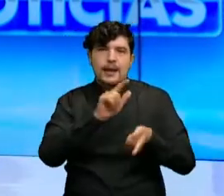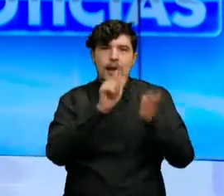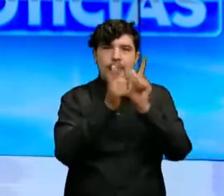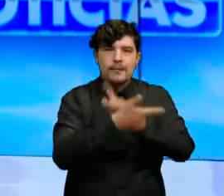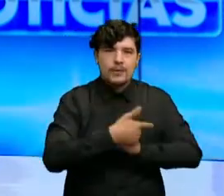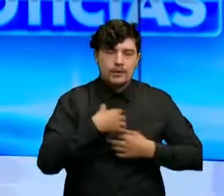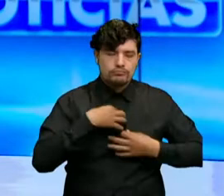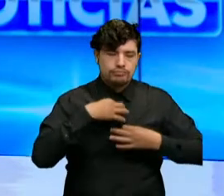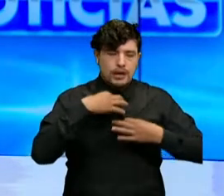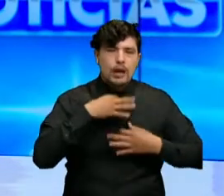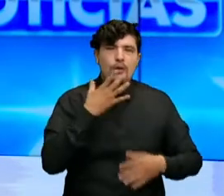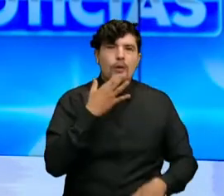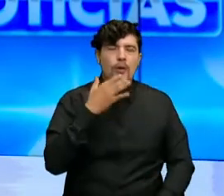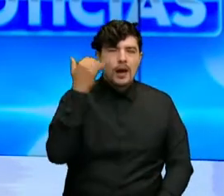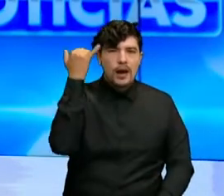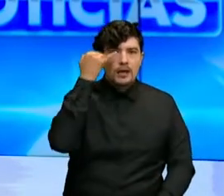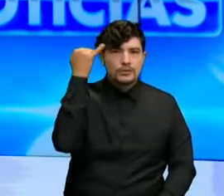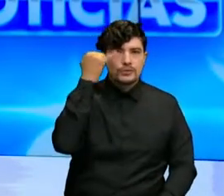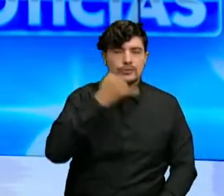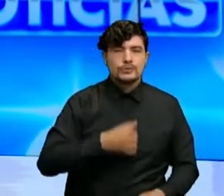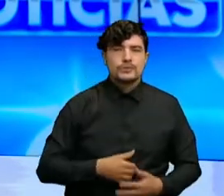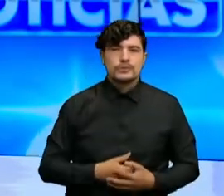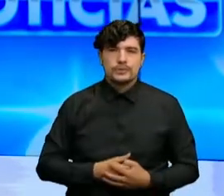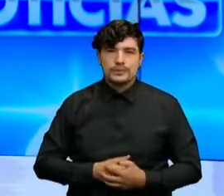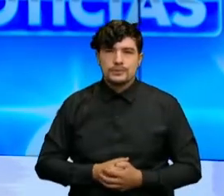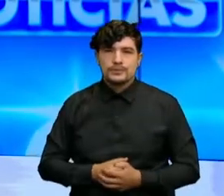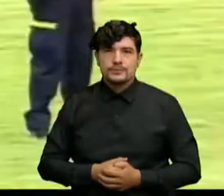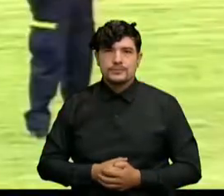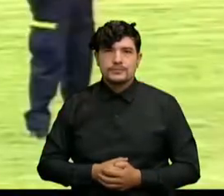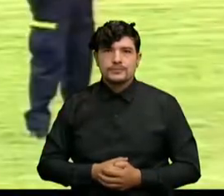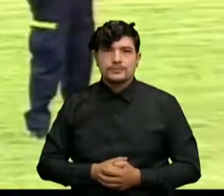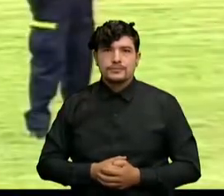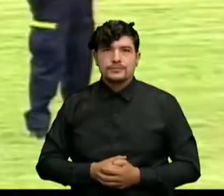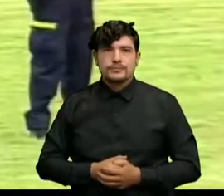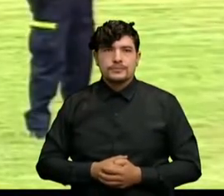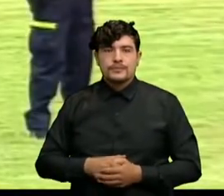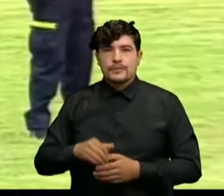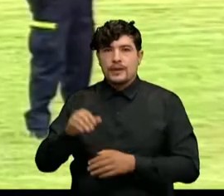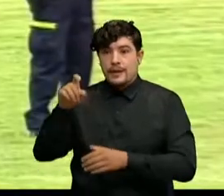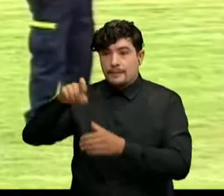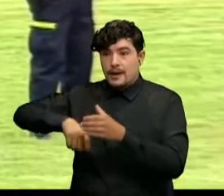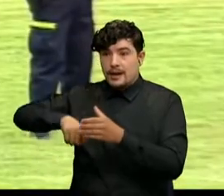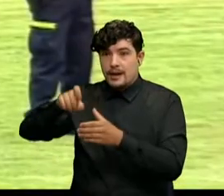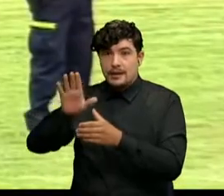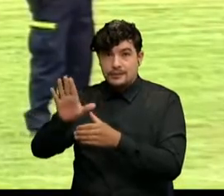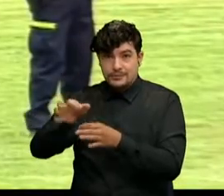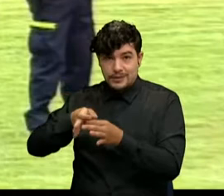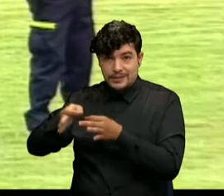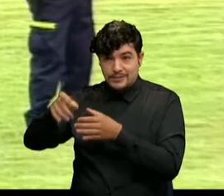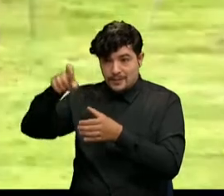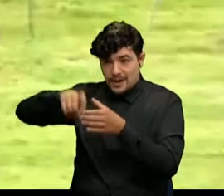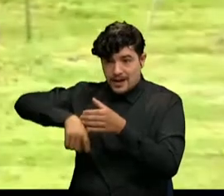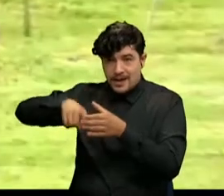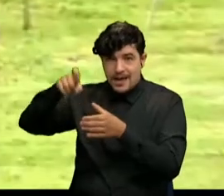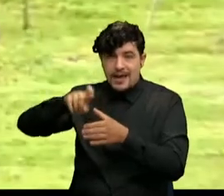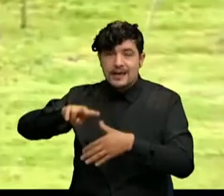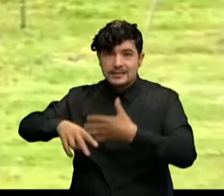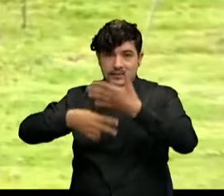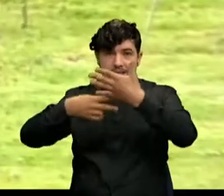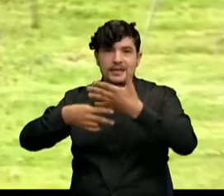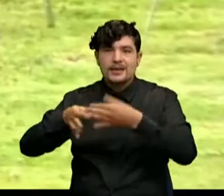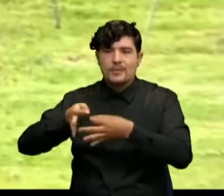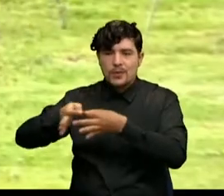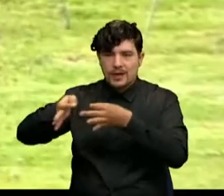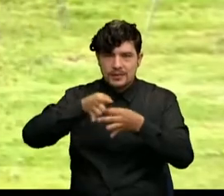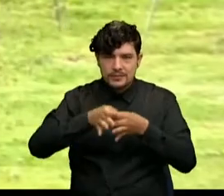transformación a la institución anunciada por el gobierno nacional. Barichara es uno de los 7 municipios de Colombia donde se va a